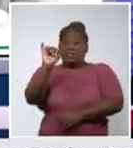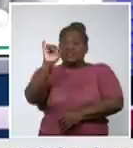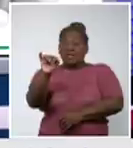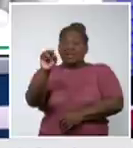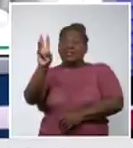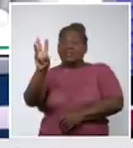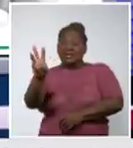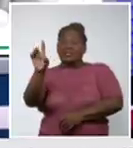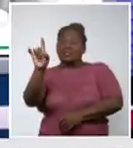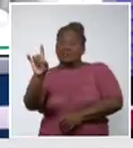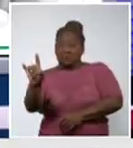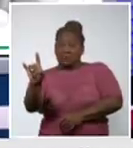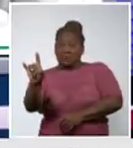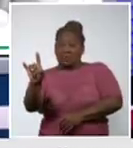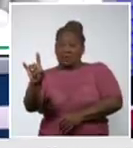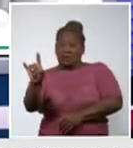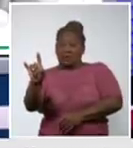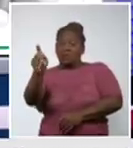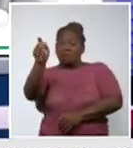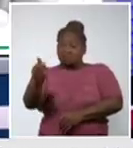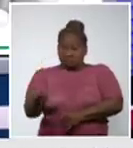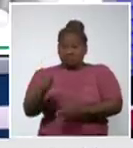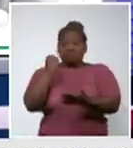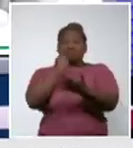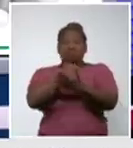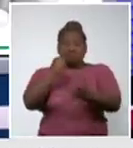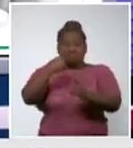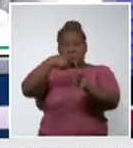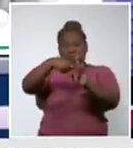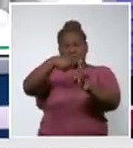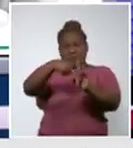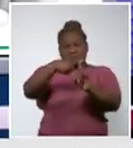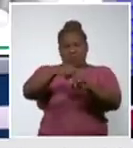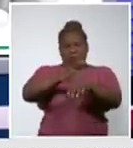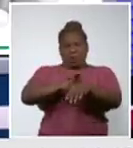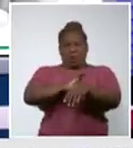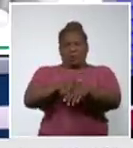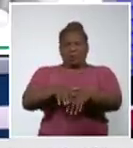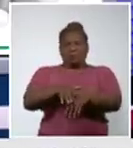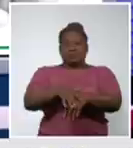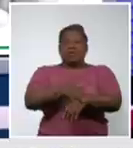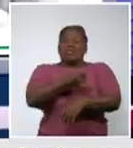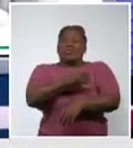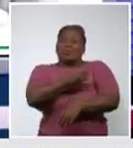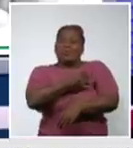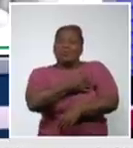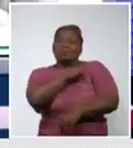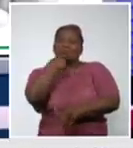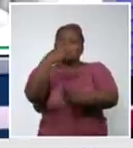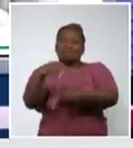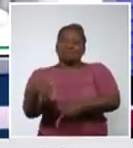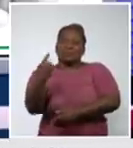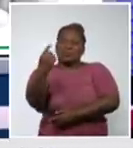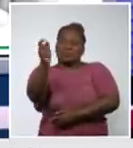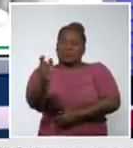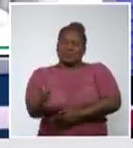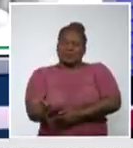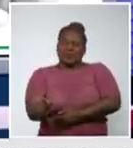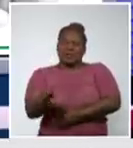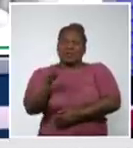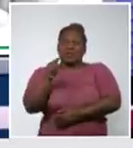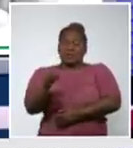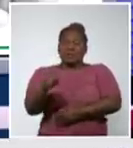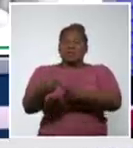639 casos positivos a la COVID-19, se lamenta el fallecimiento de una persona y se tributaron